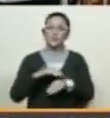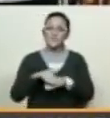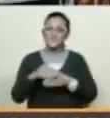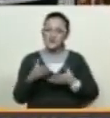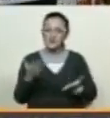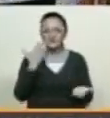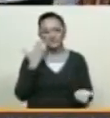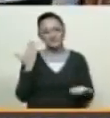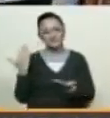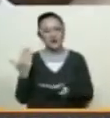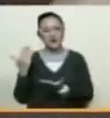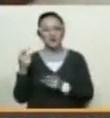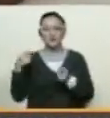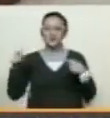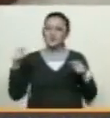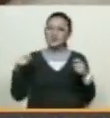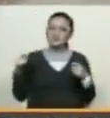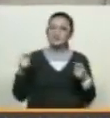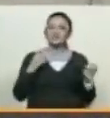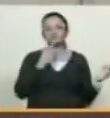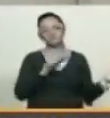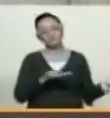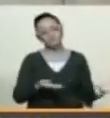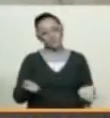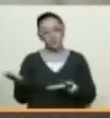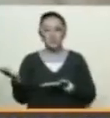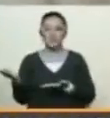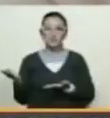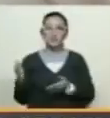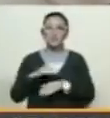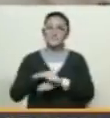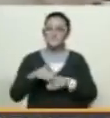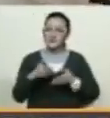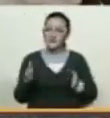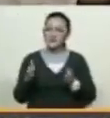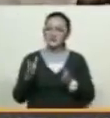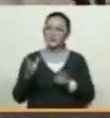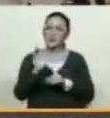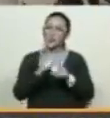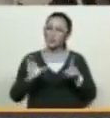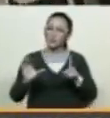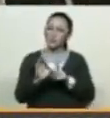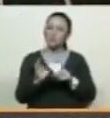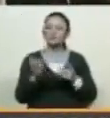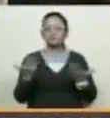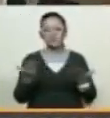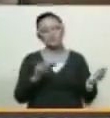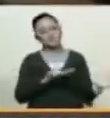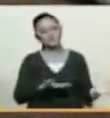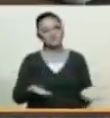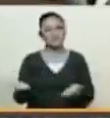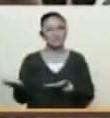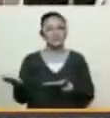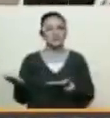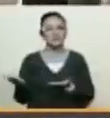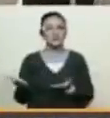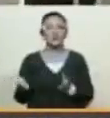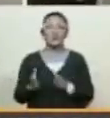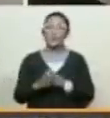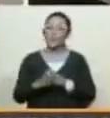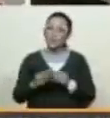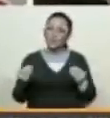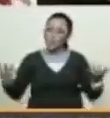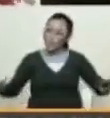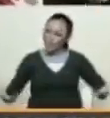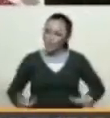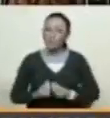Marlene Contreras, aquí bienvenida. Ministro Ernesto Villegas, bienvenido. Aquí juntos vamos